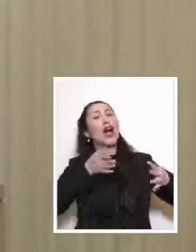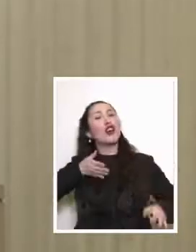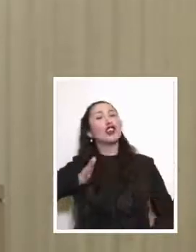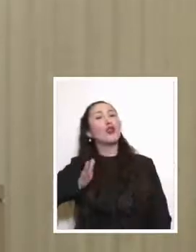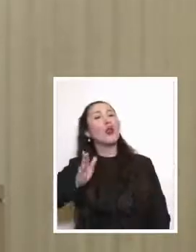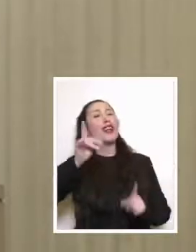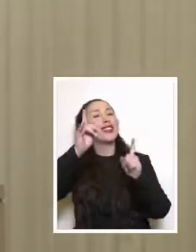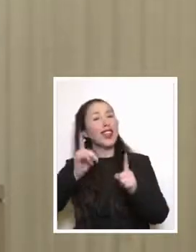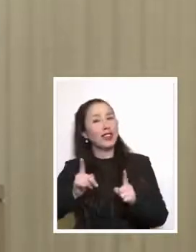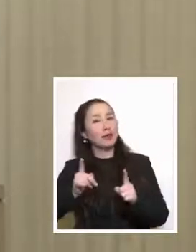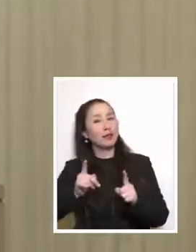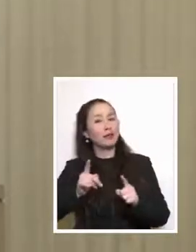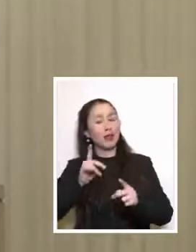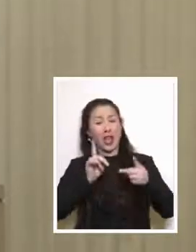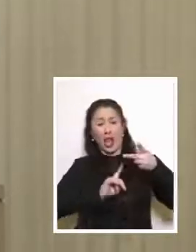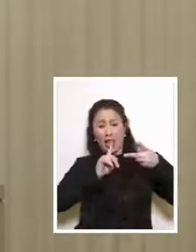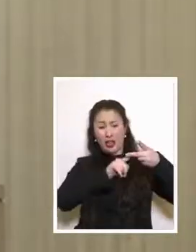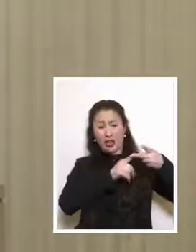haciendo algo de eso?